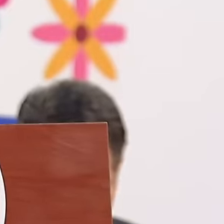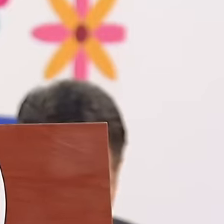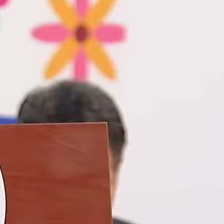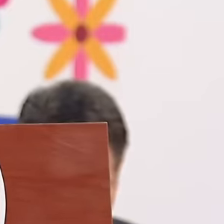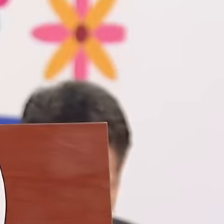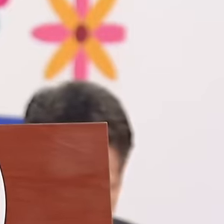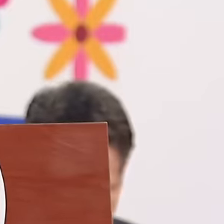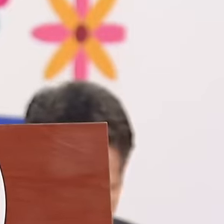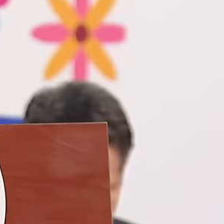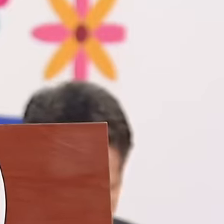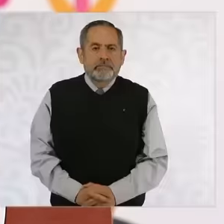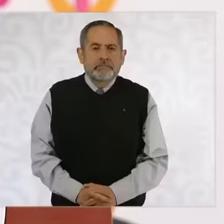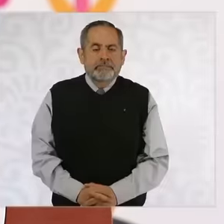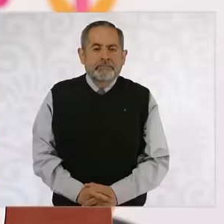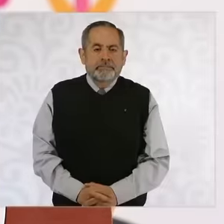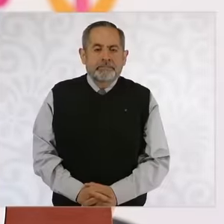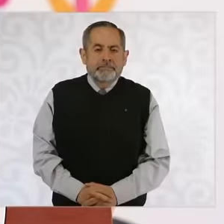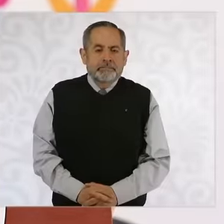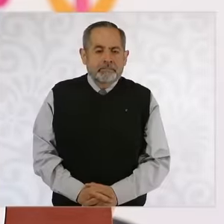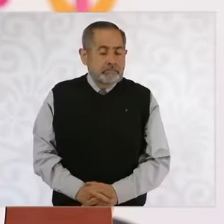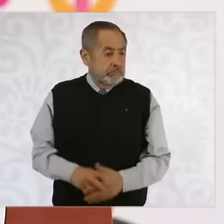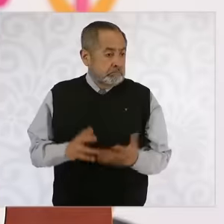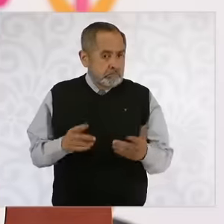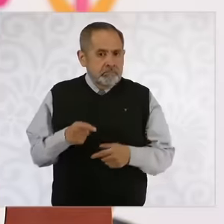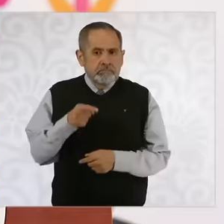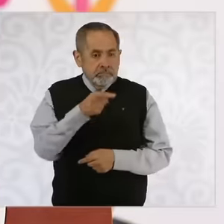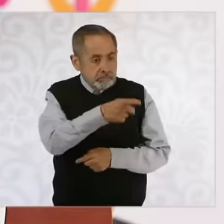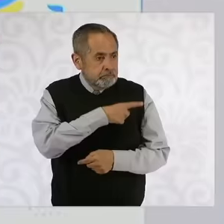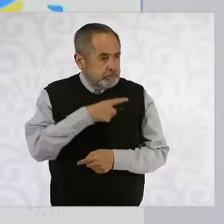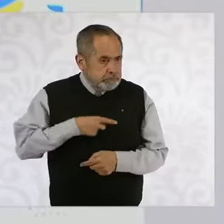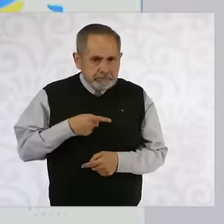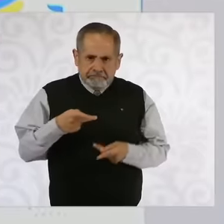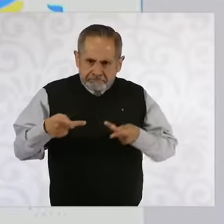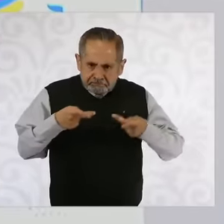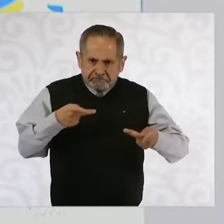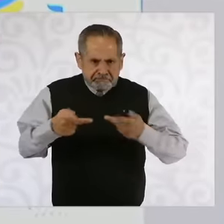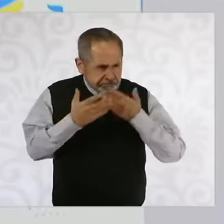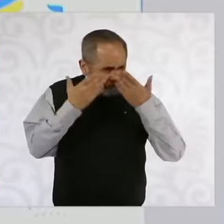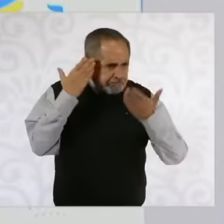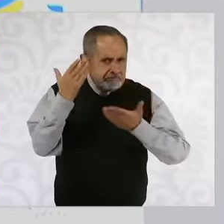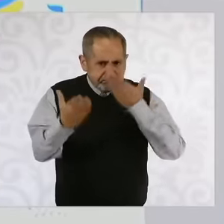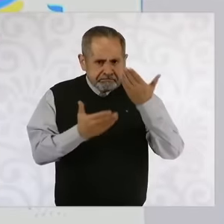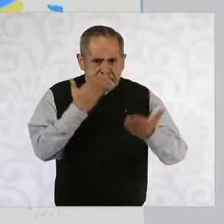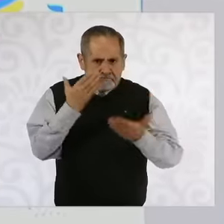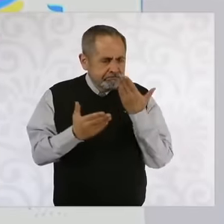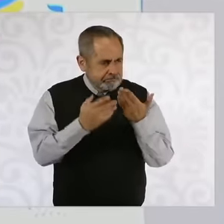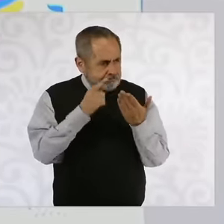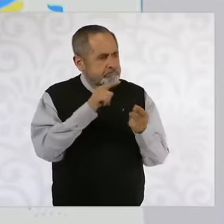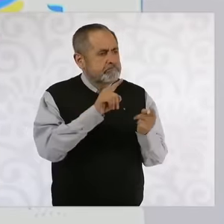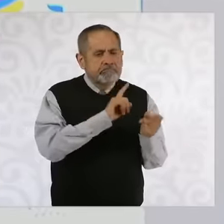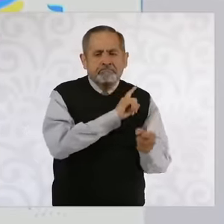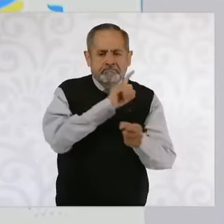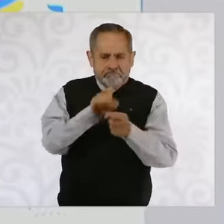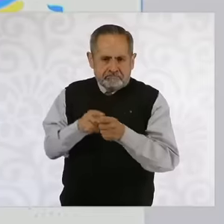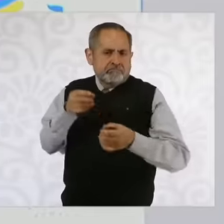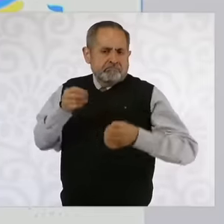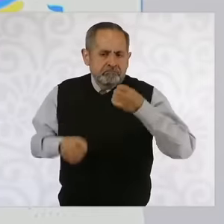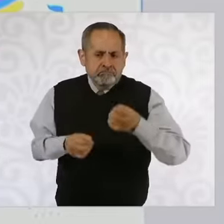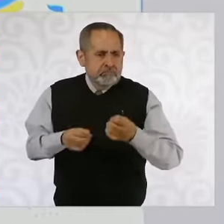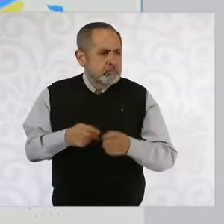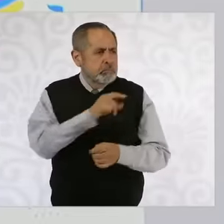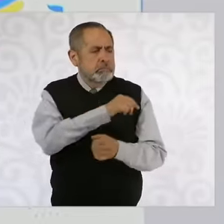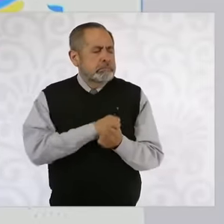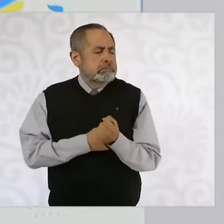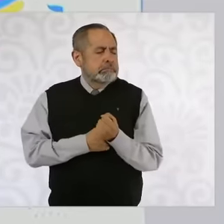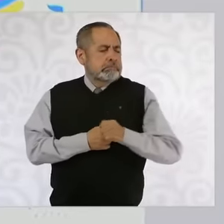puedes entrar a ser juez. Tienes que estar preparado, sí. Tienes que estar preparada, sí. Tienes que ser un buen